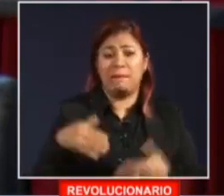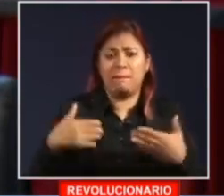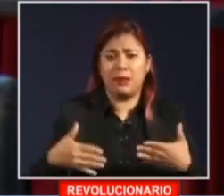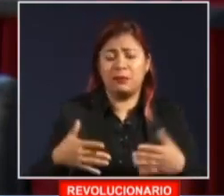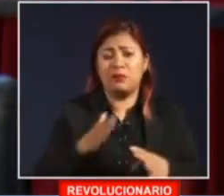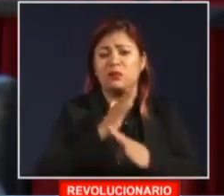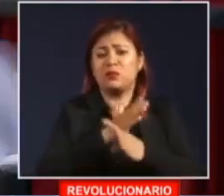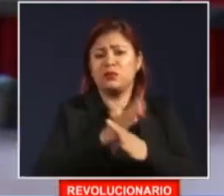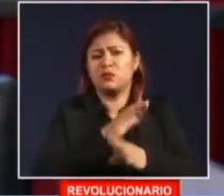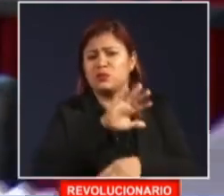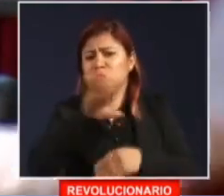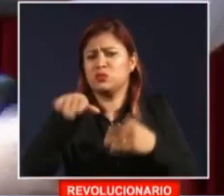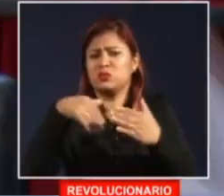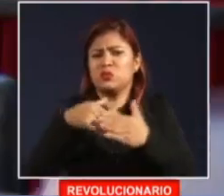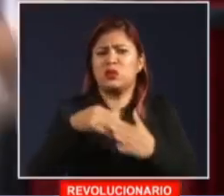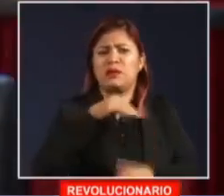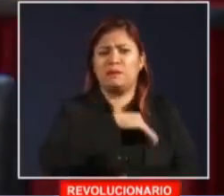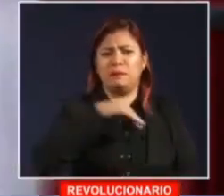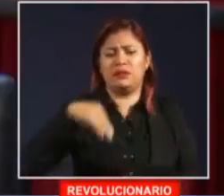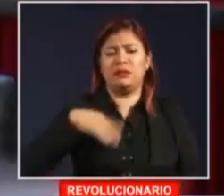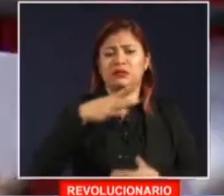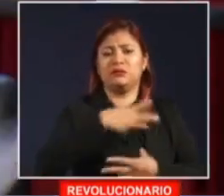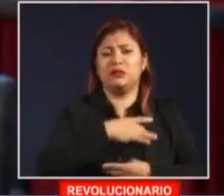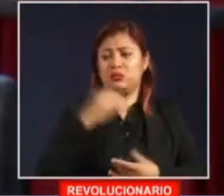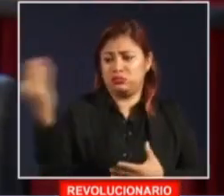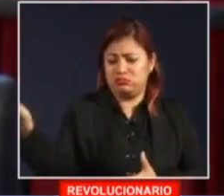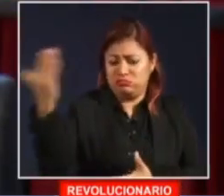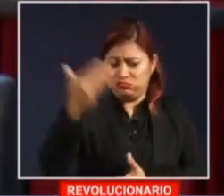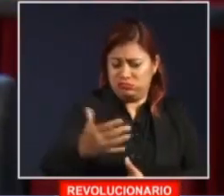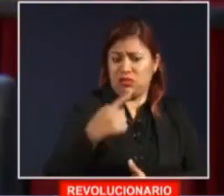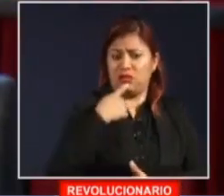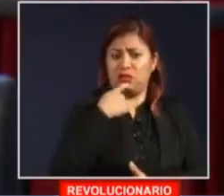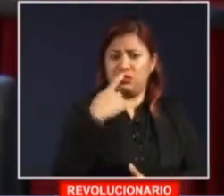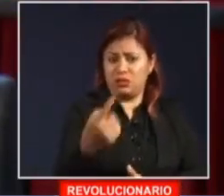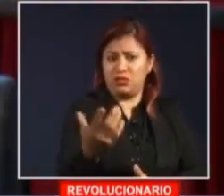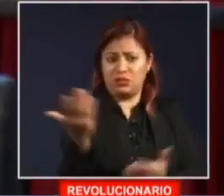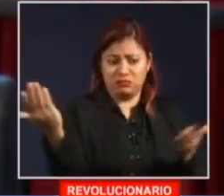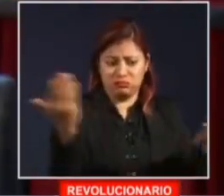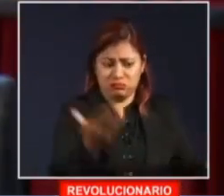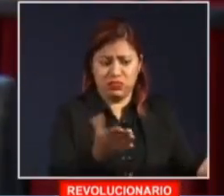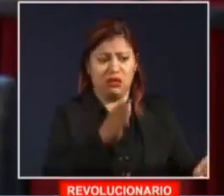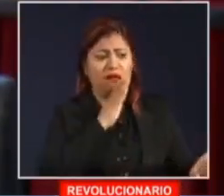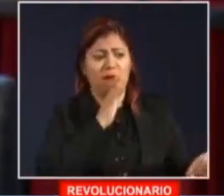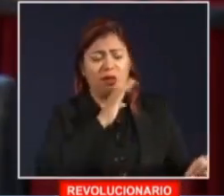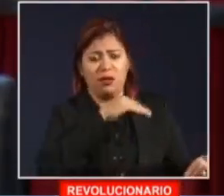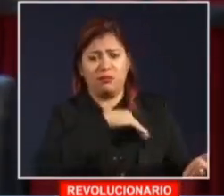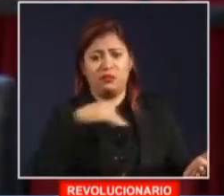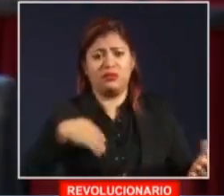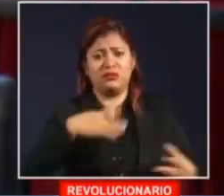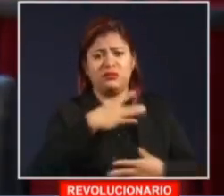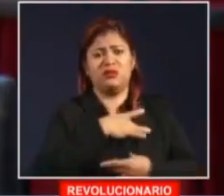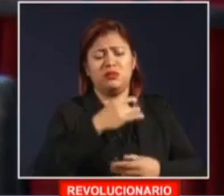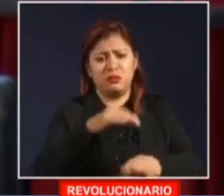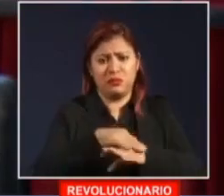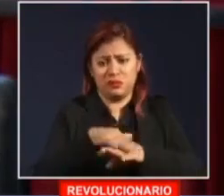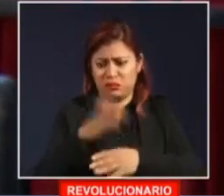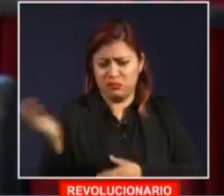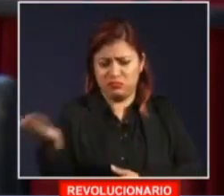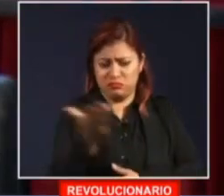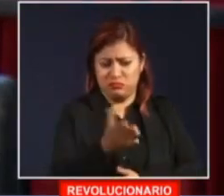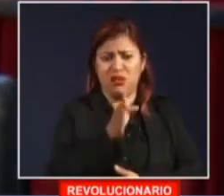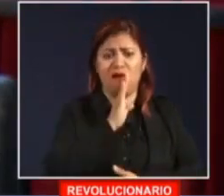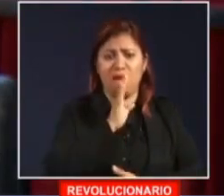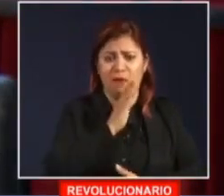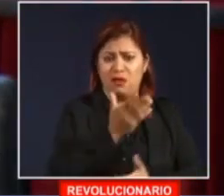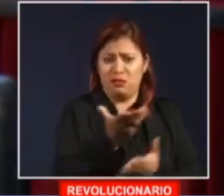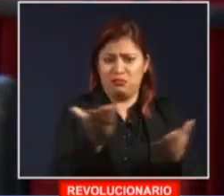de Salud. Ministra, venga y dígale al país que no hay coronavirus. Pero mientras usted no se manifieste y diga que no está pasando esto,